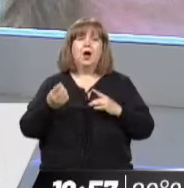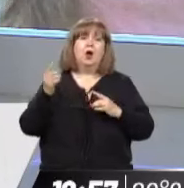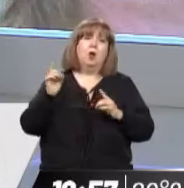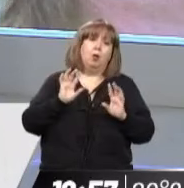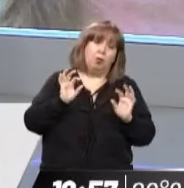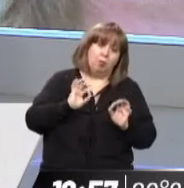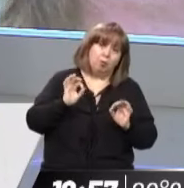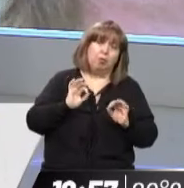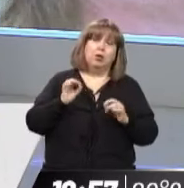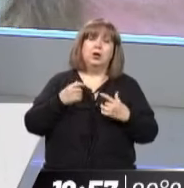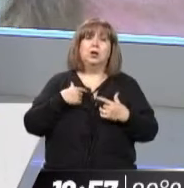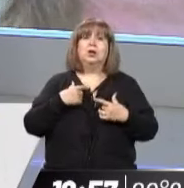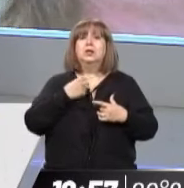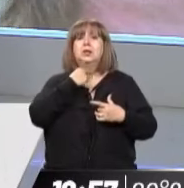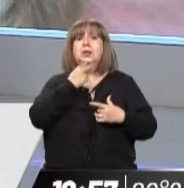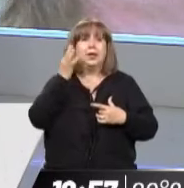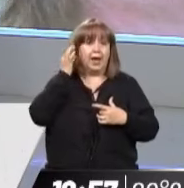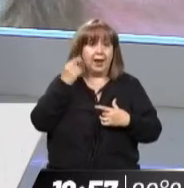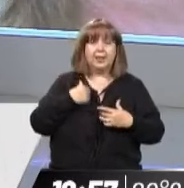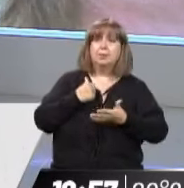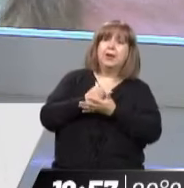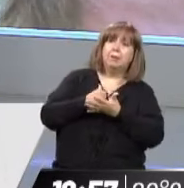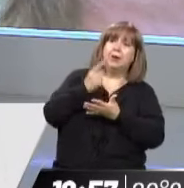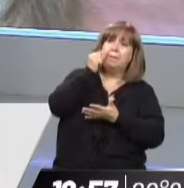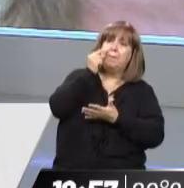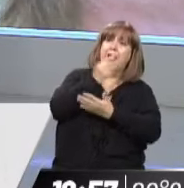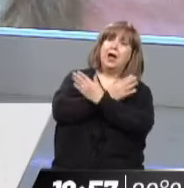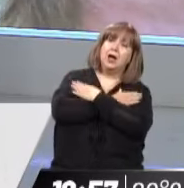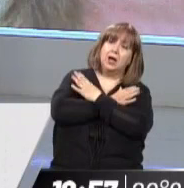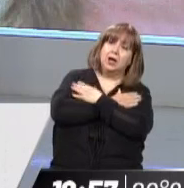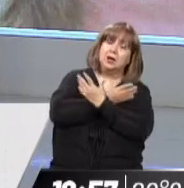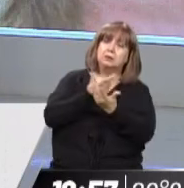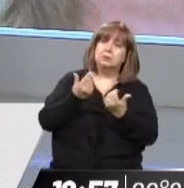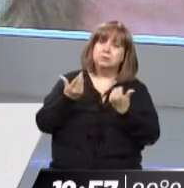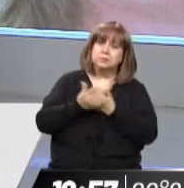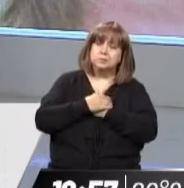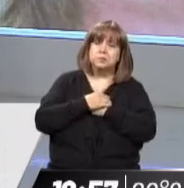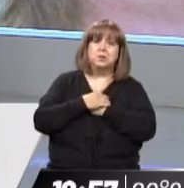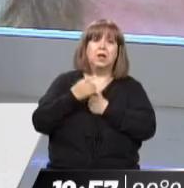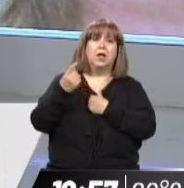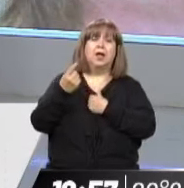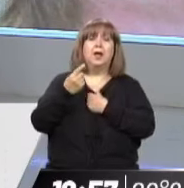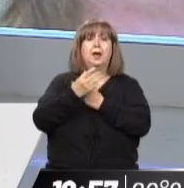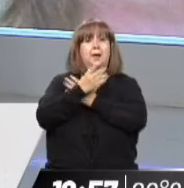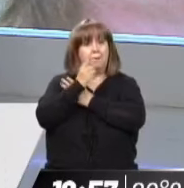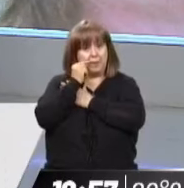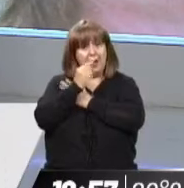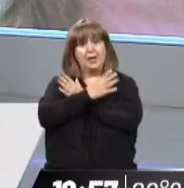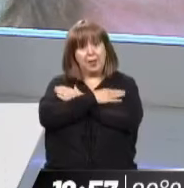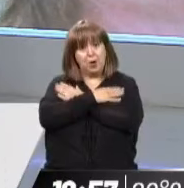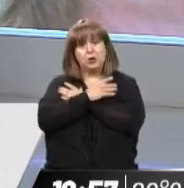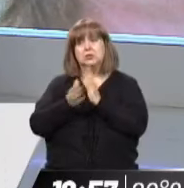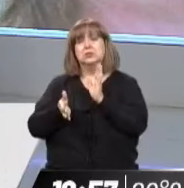esperándolo, dicen. Ay, le había pedido las medias de Messi a Papá Noel, la nena. Habrá que ver si. Las medias de